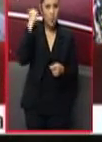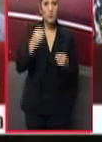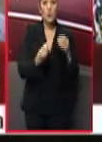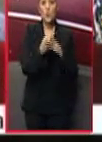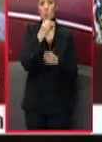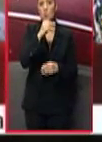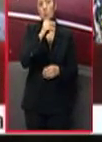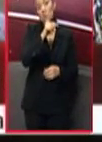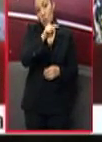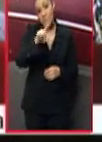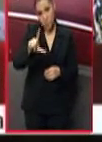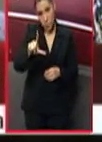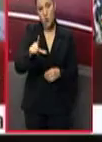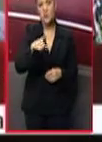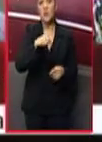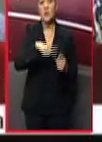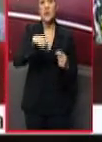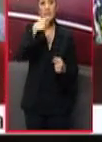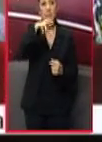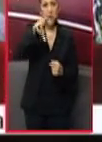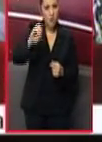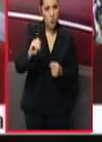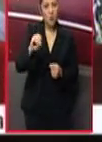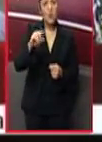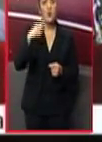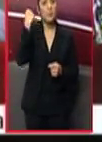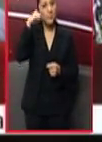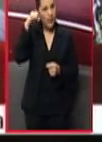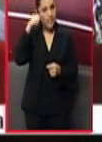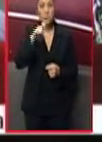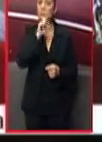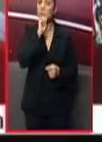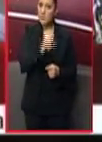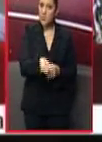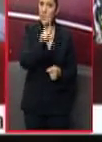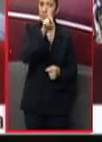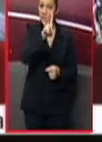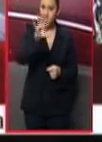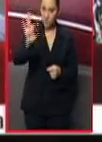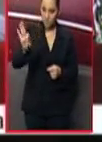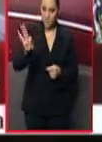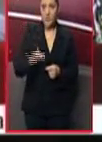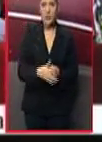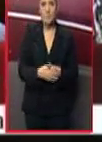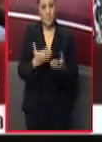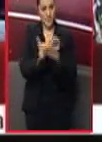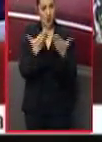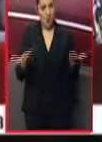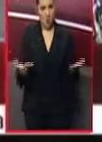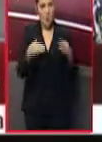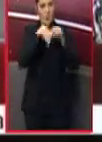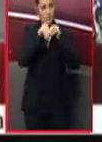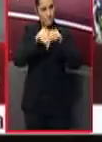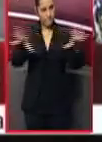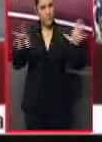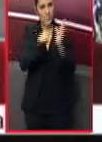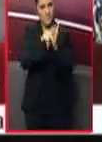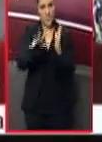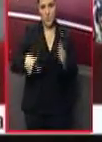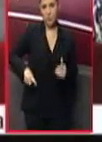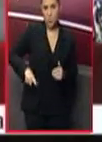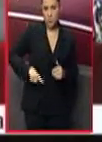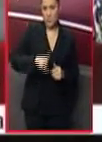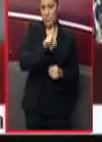León, Quintana Roo y Tabasco, así como en el Distrito Federal. Publíquense